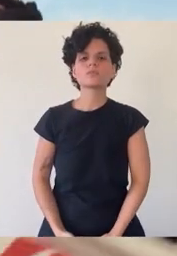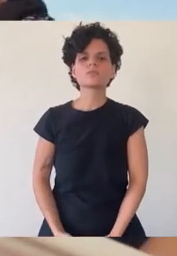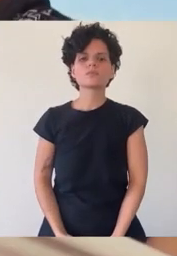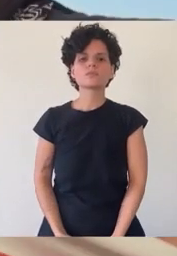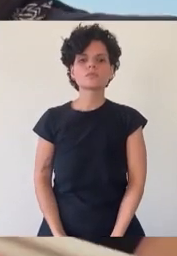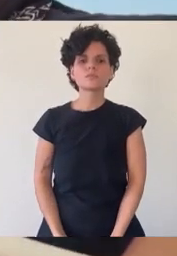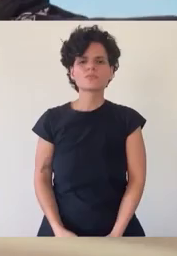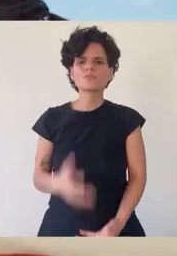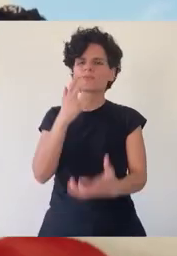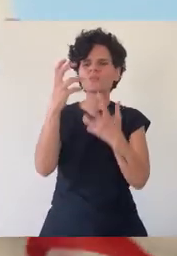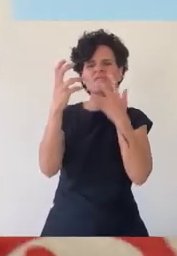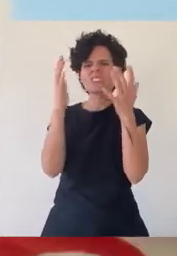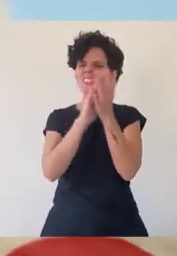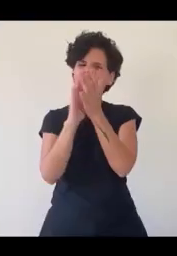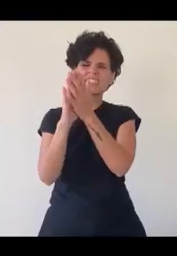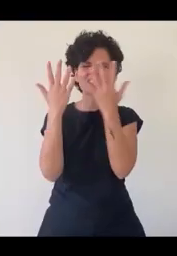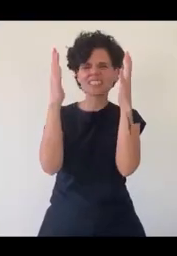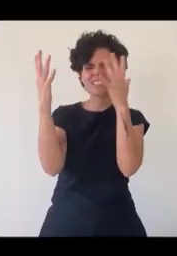¡Gracias!